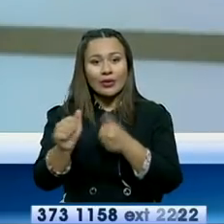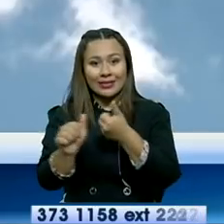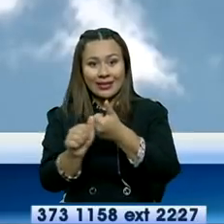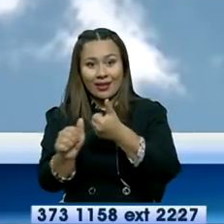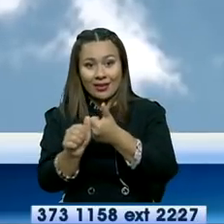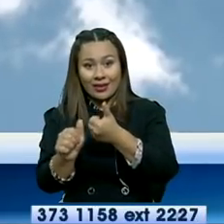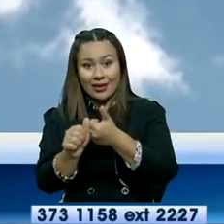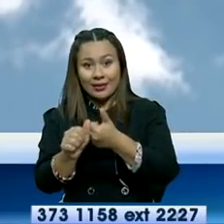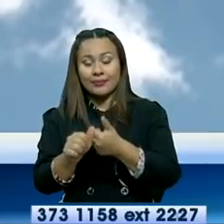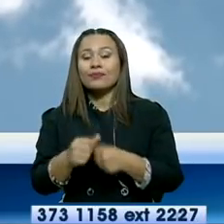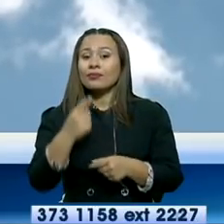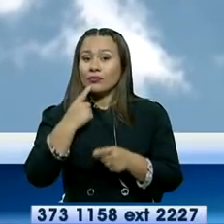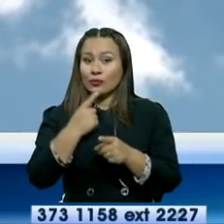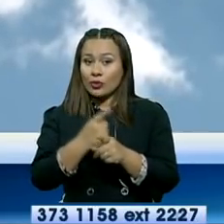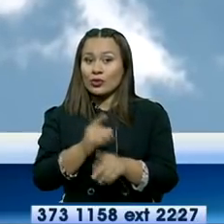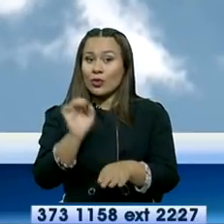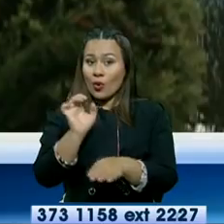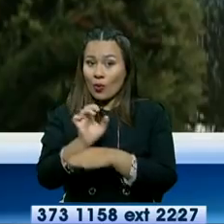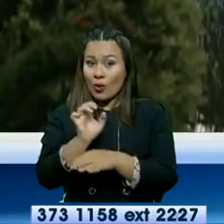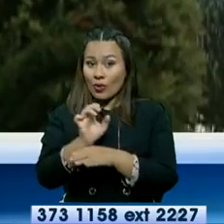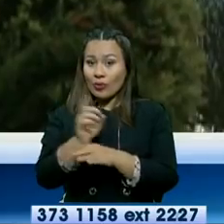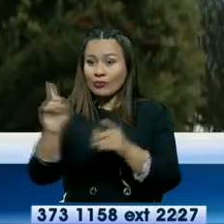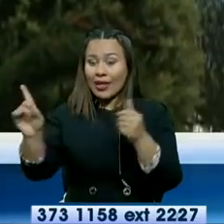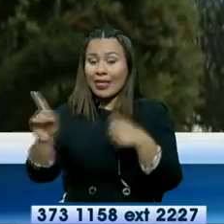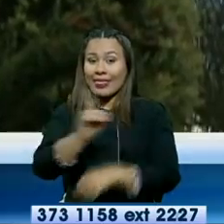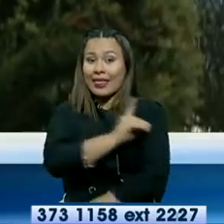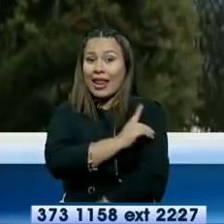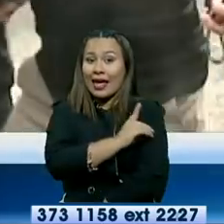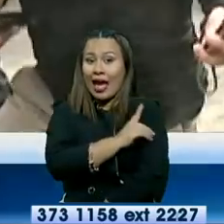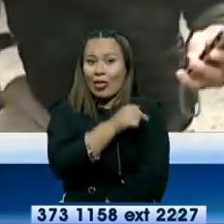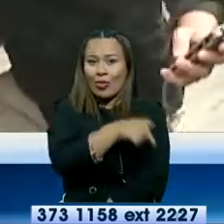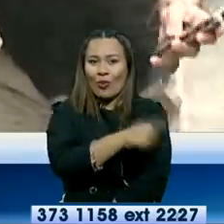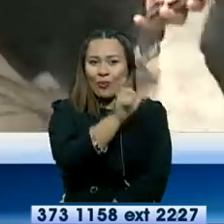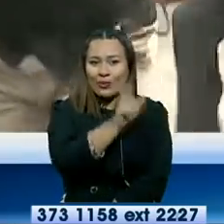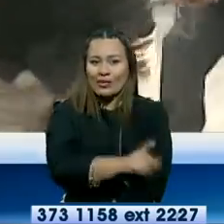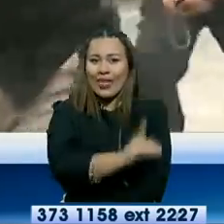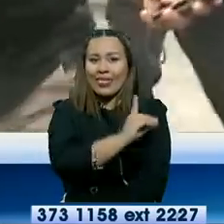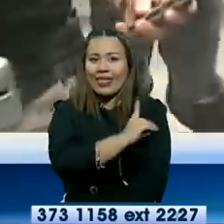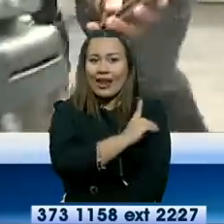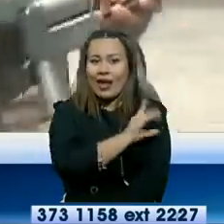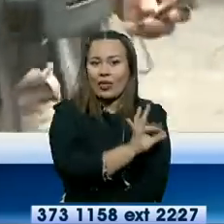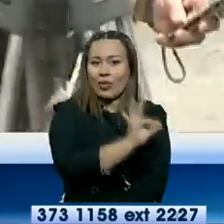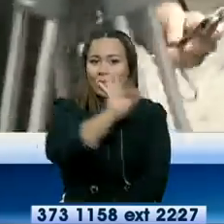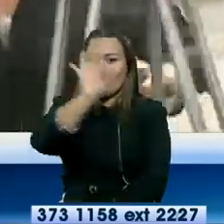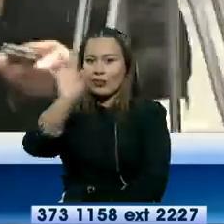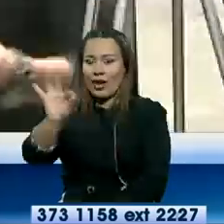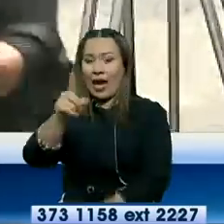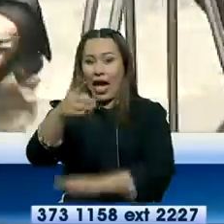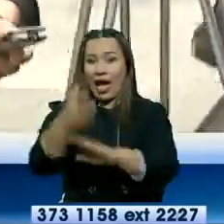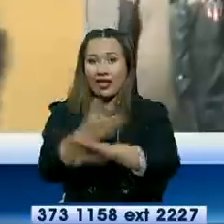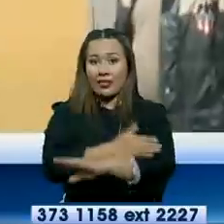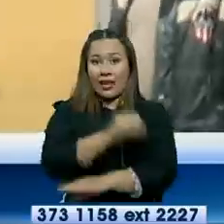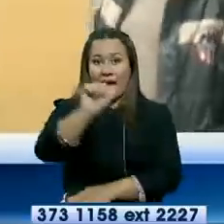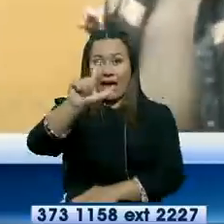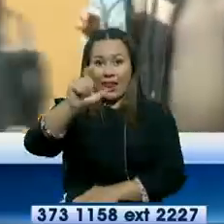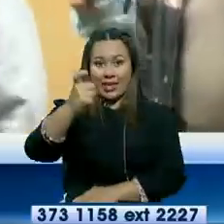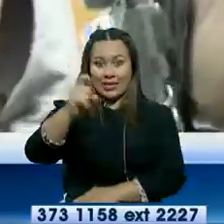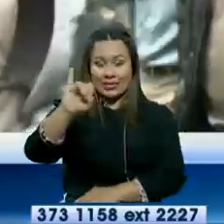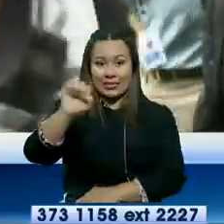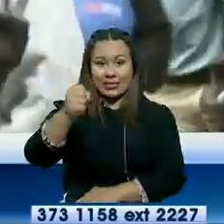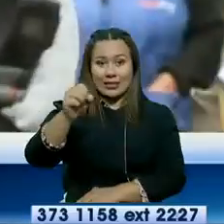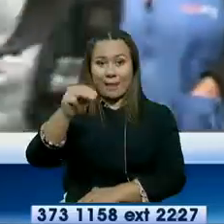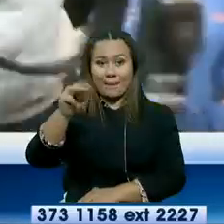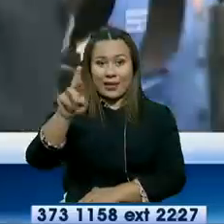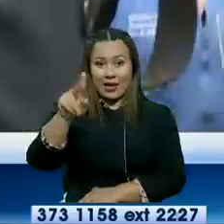días. Con esto, Ecuador logra la designación de su embajador en Estados Unidos. Esto luego de que Alexis Mera, quien fuera exsecretario jurídico